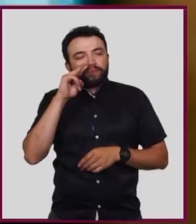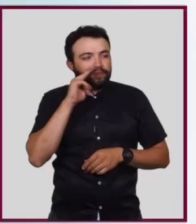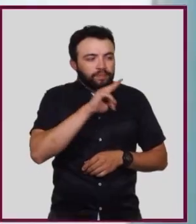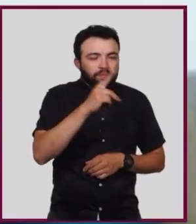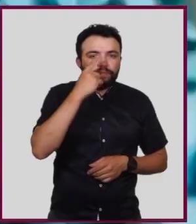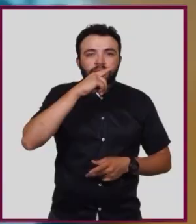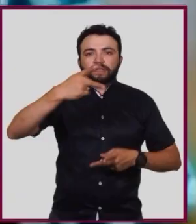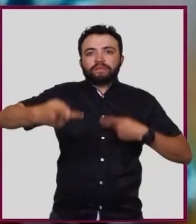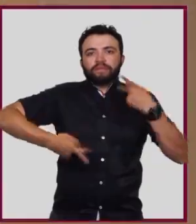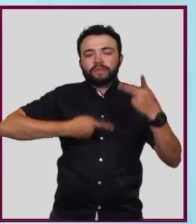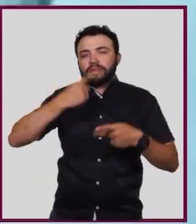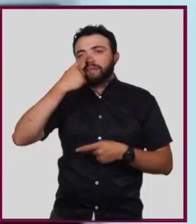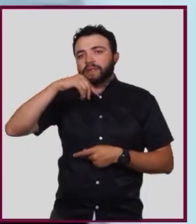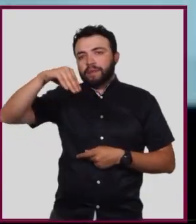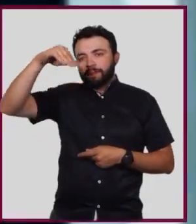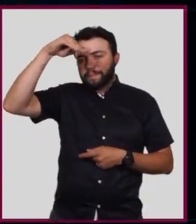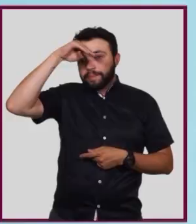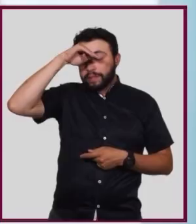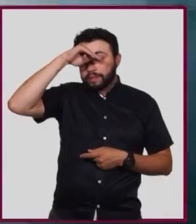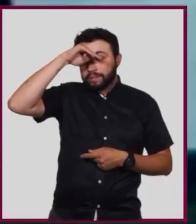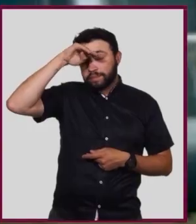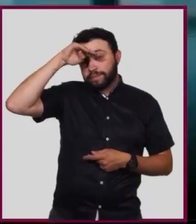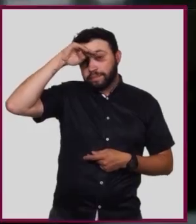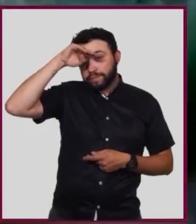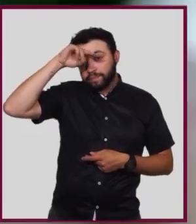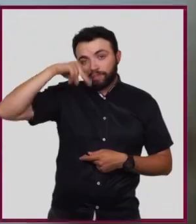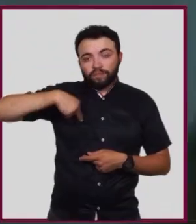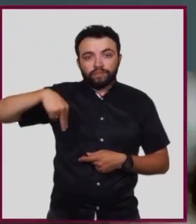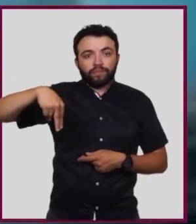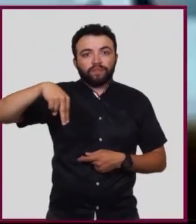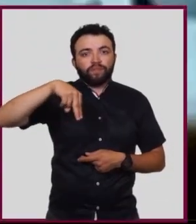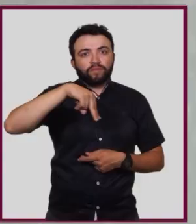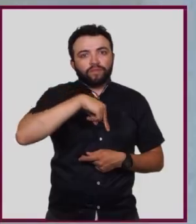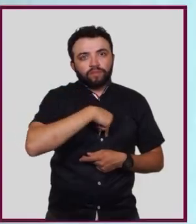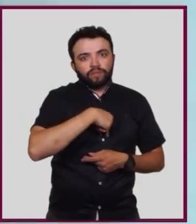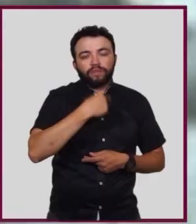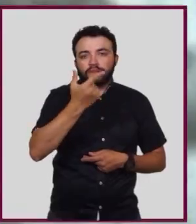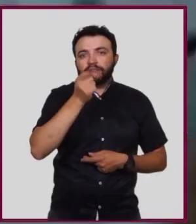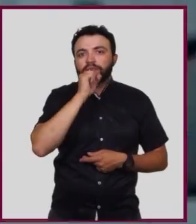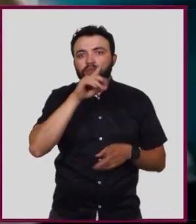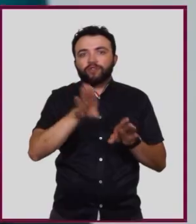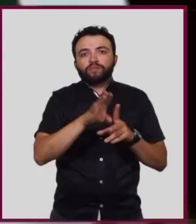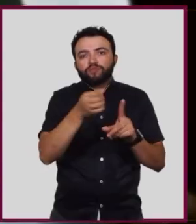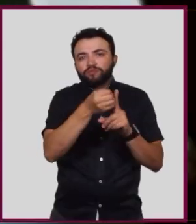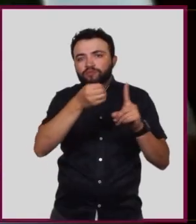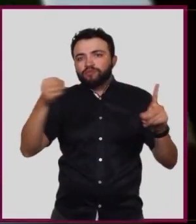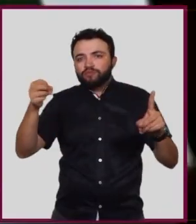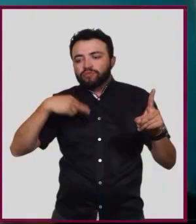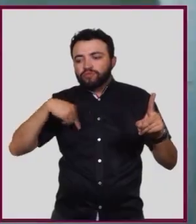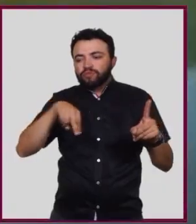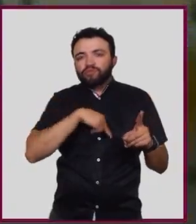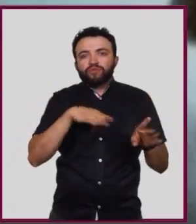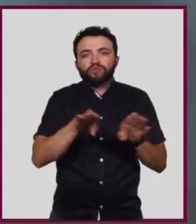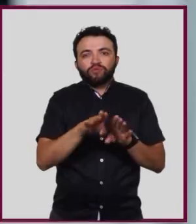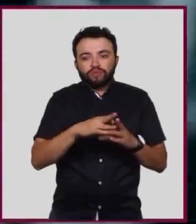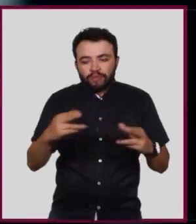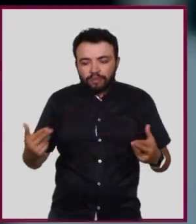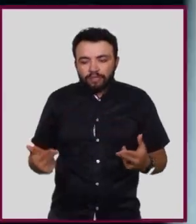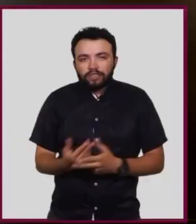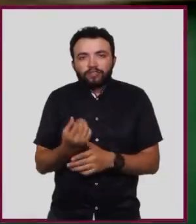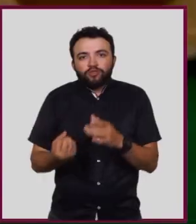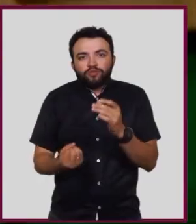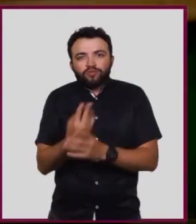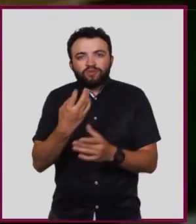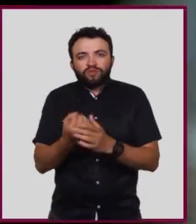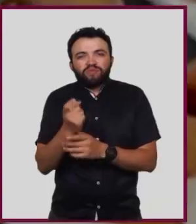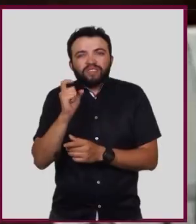y para pensar en y organizar lo que serían nuestros propios nichos, nuestras